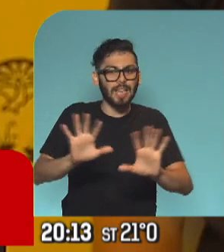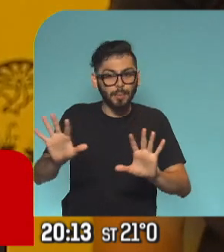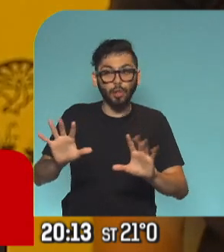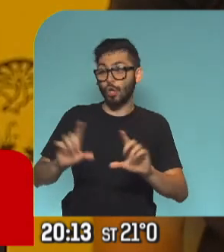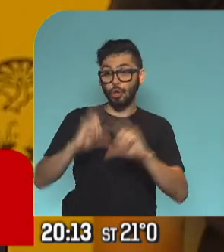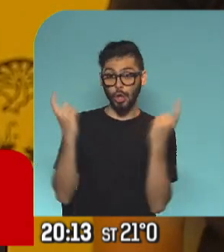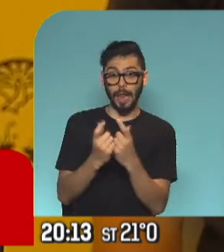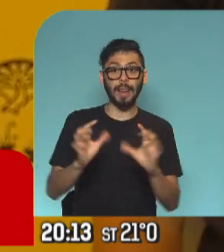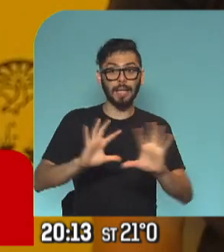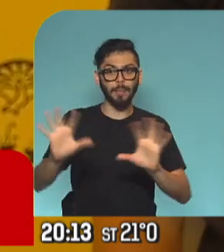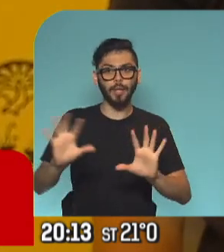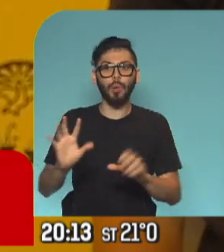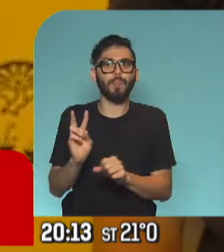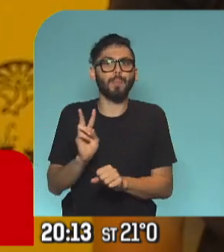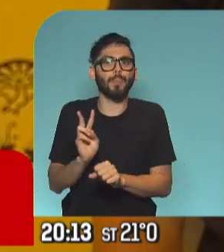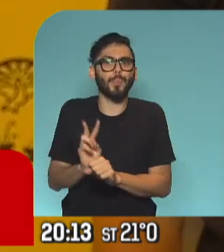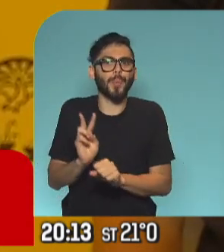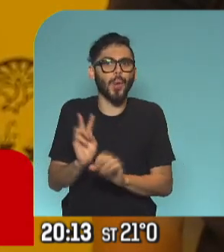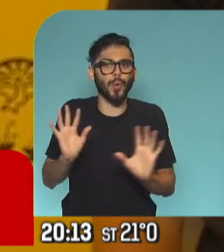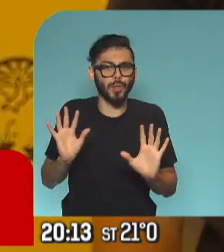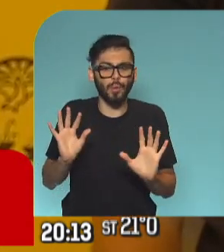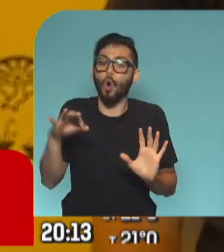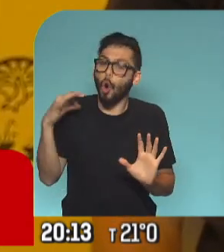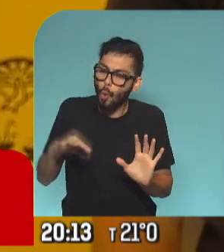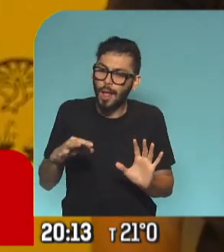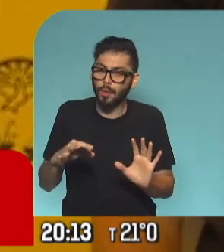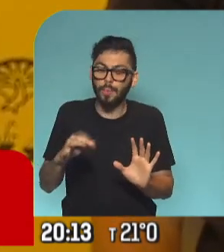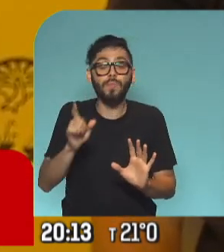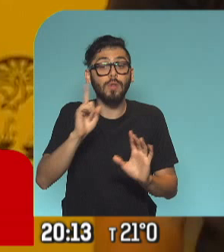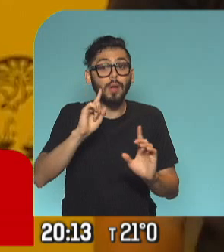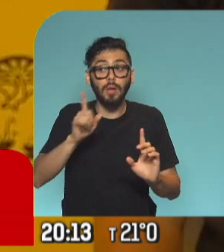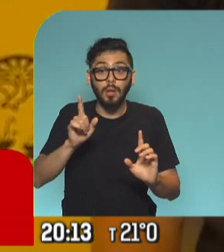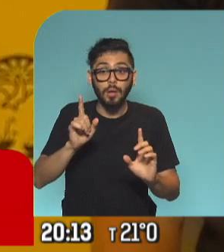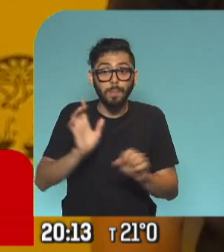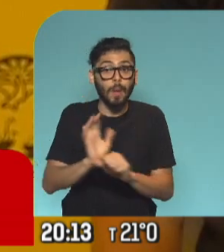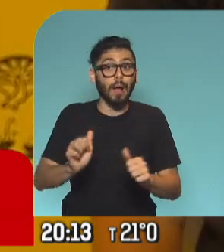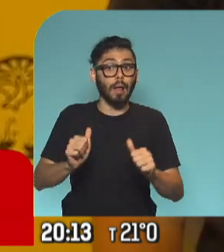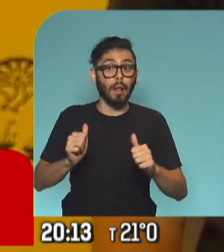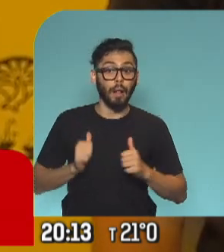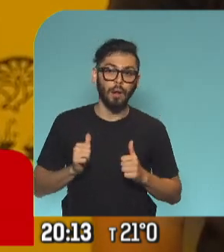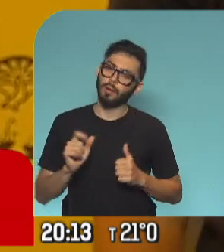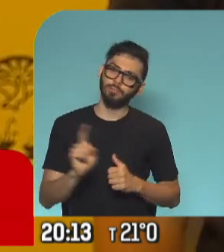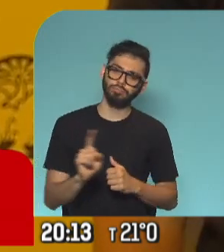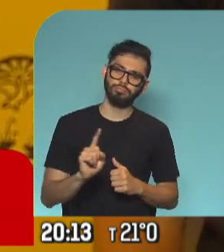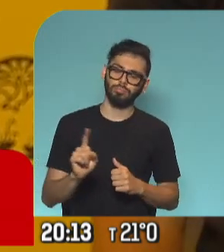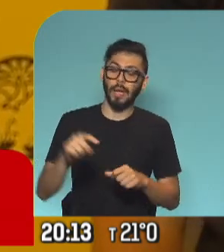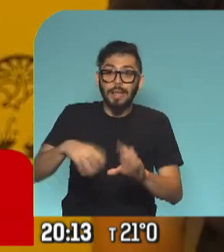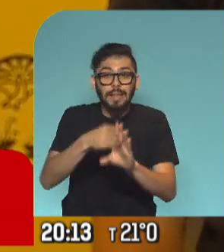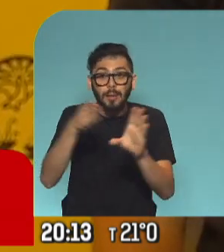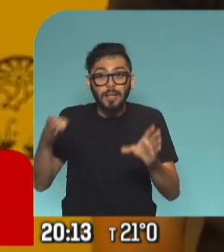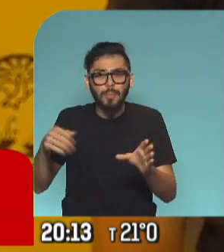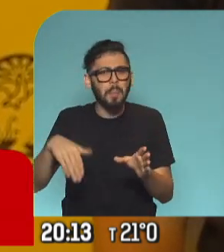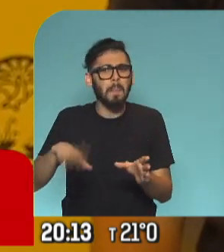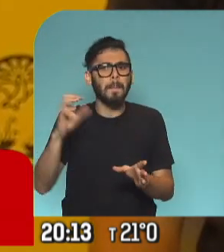obligatorio. Esto no significa de ninguna manera que nos relajemos. En esta nueva etapa es más importante que nunca seguir